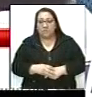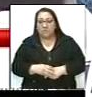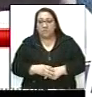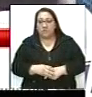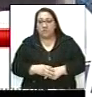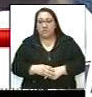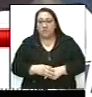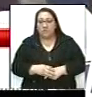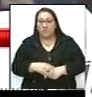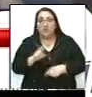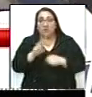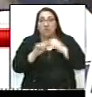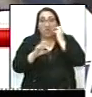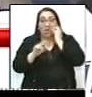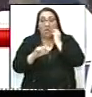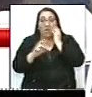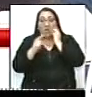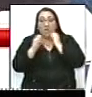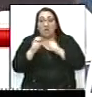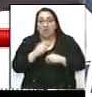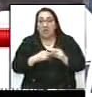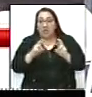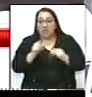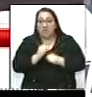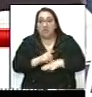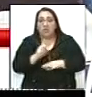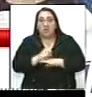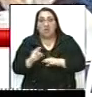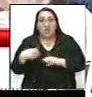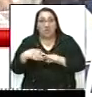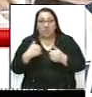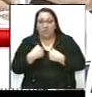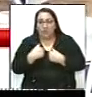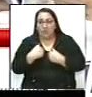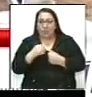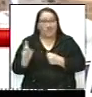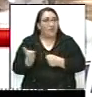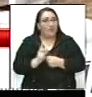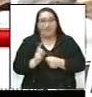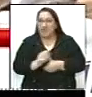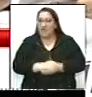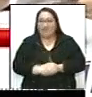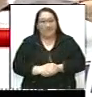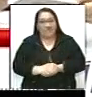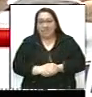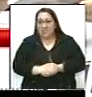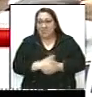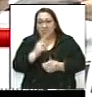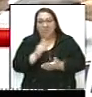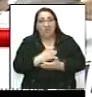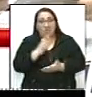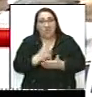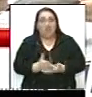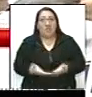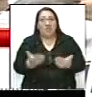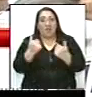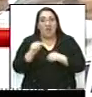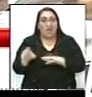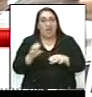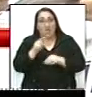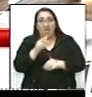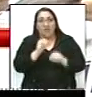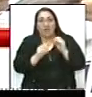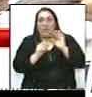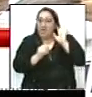señor Villanueva dijo que el tema del desarrollo lo daríamos nosotros. No, señora. Ese problema que han traído ellos acá lo hacen ellos, lo